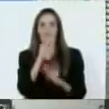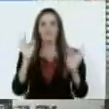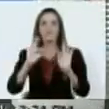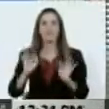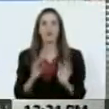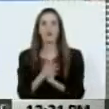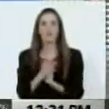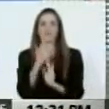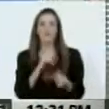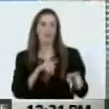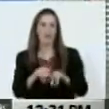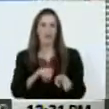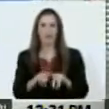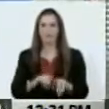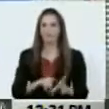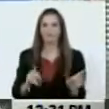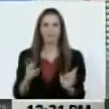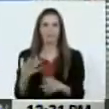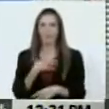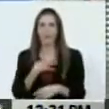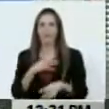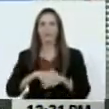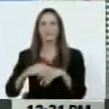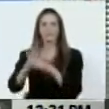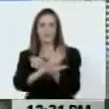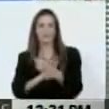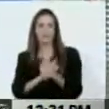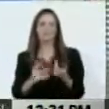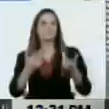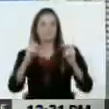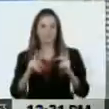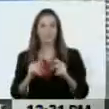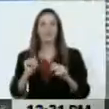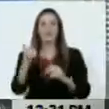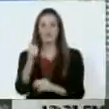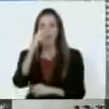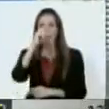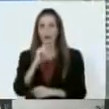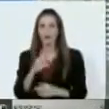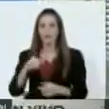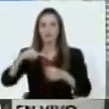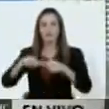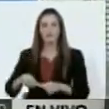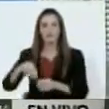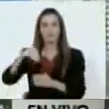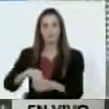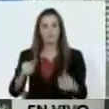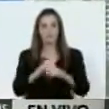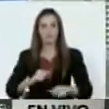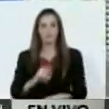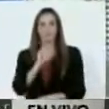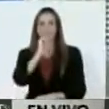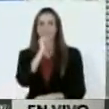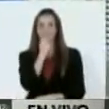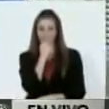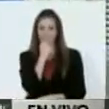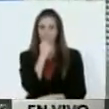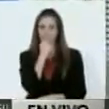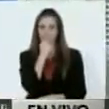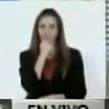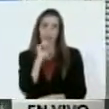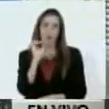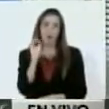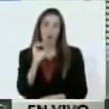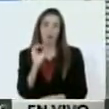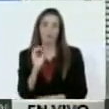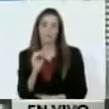de delatar a más nadie por otro lado, porque las medidas de seguridad nos permitieron estar 10 años en los cuarteles sin que nadie supiera nada, o por lo